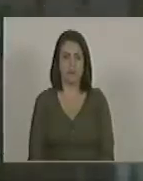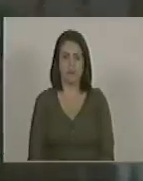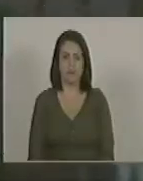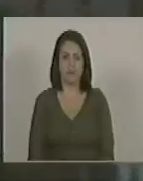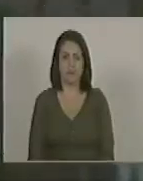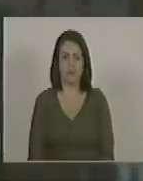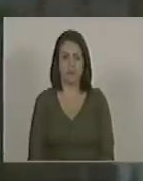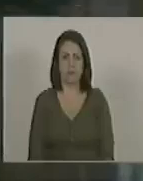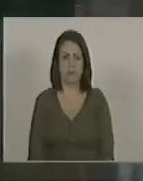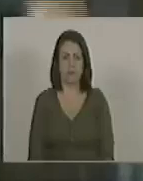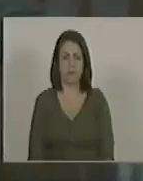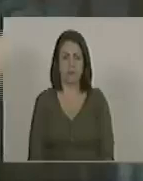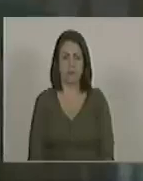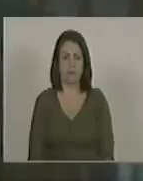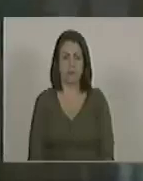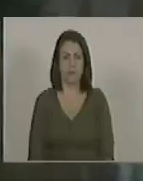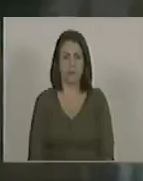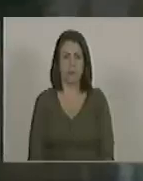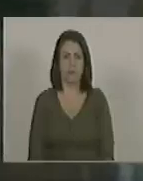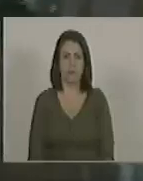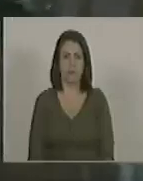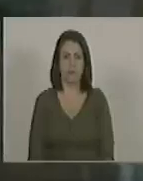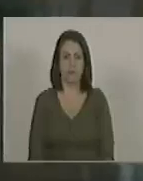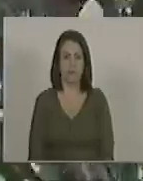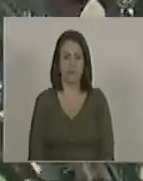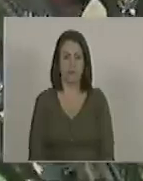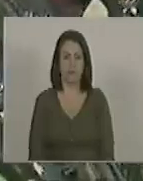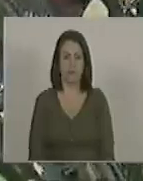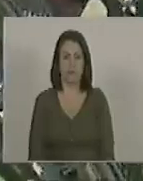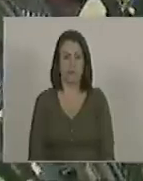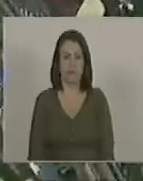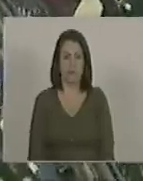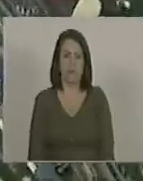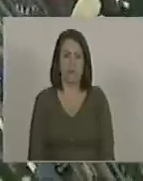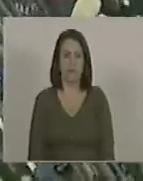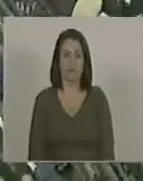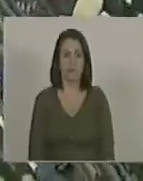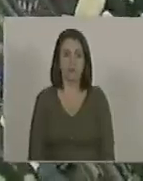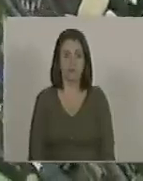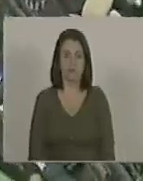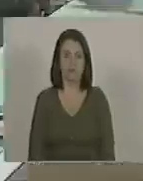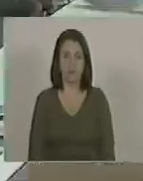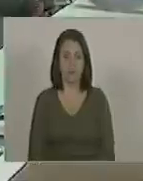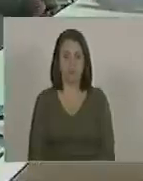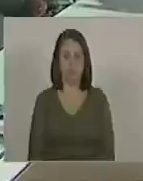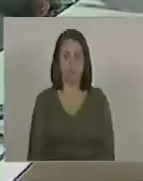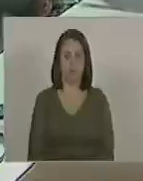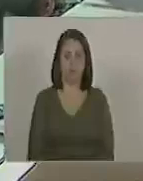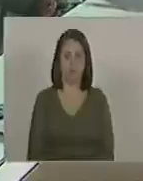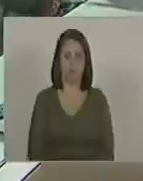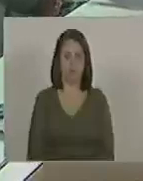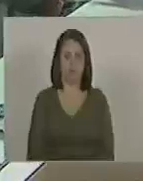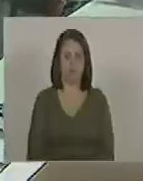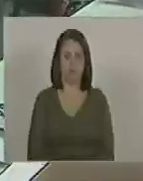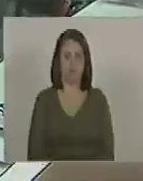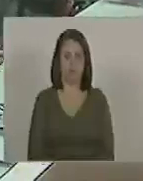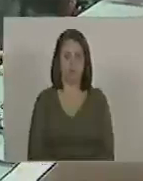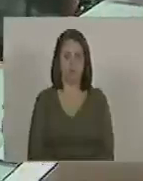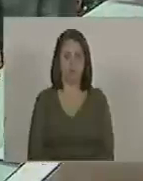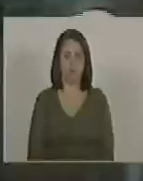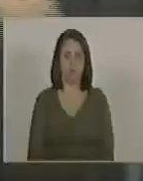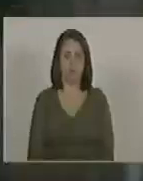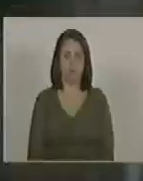presidente Chávez, tenemos una constitución que en su artículo 81, en ese artículo 81 se